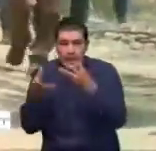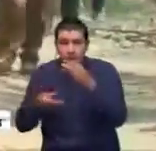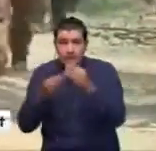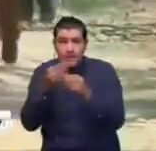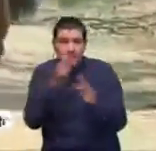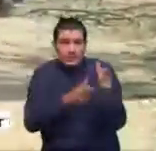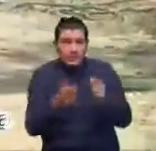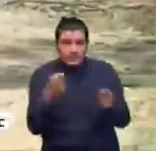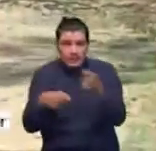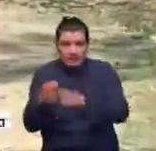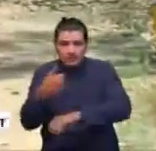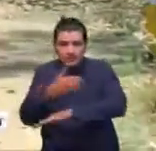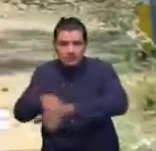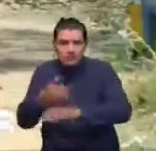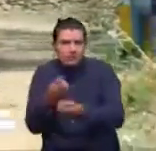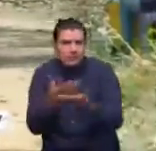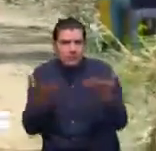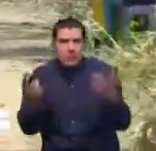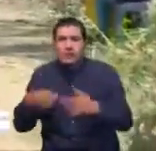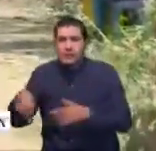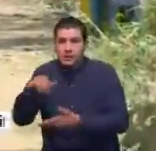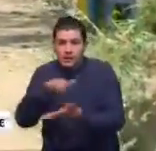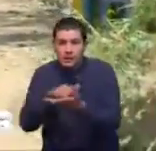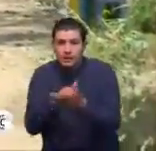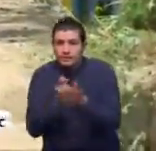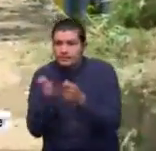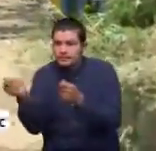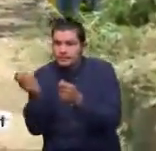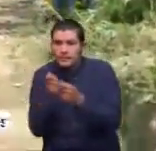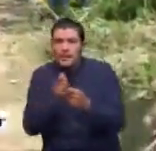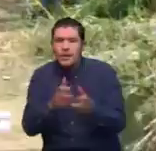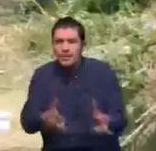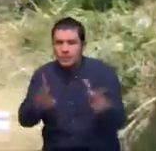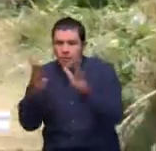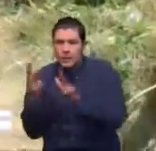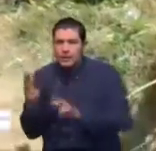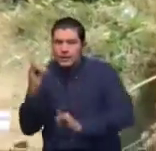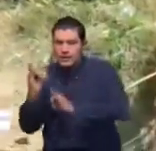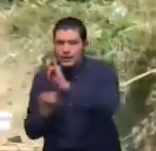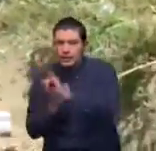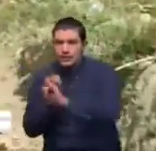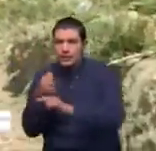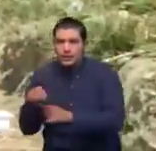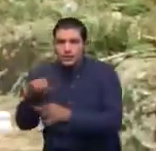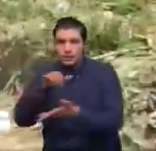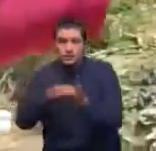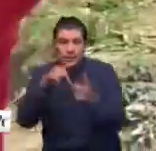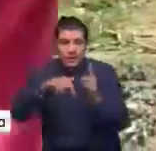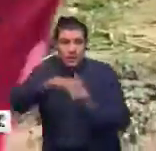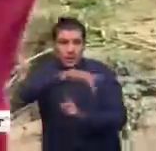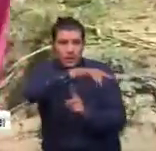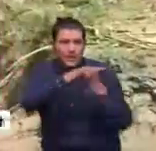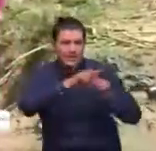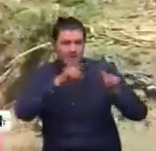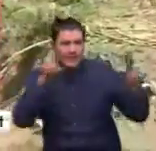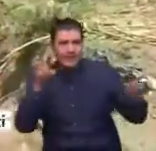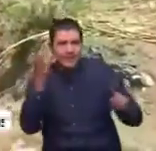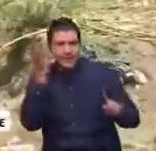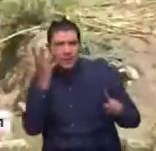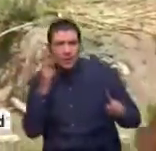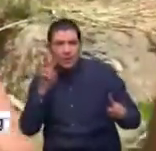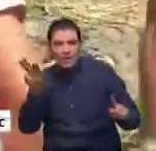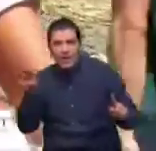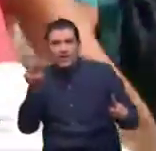vendedores informales. Este es el panorama que se registra muy cerca del puente internacional, un contraste completamente diferente a lo que diariamente se